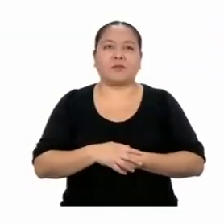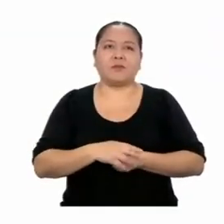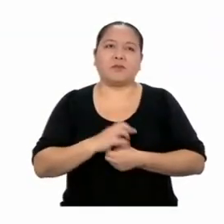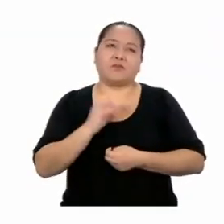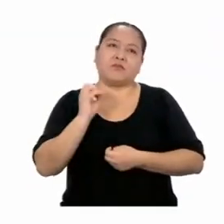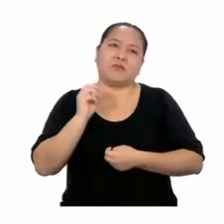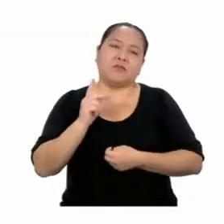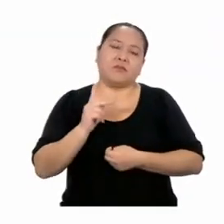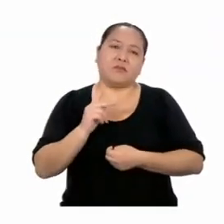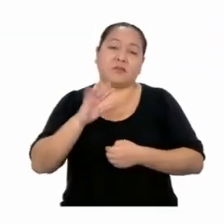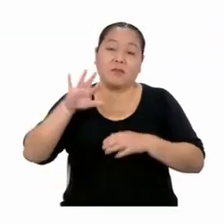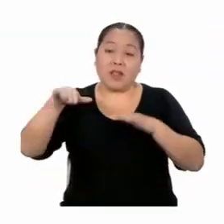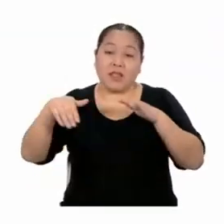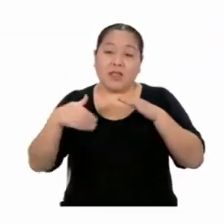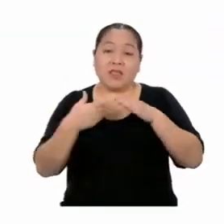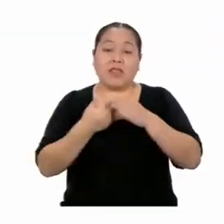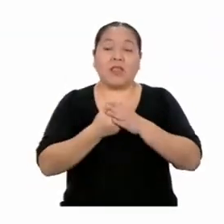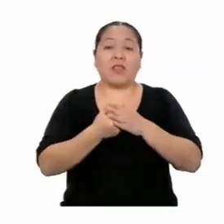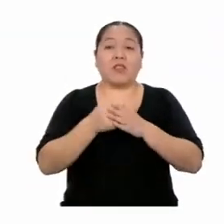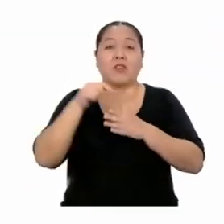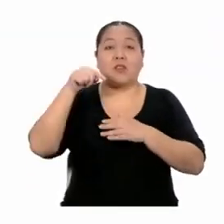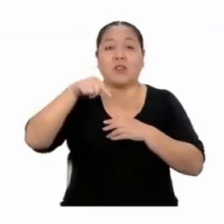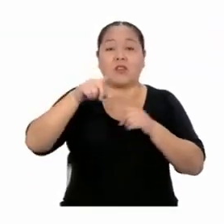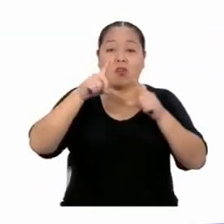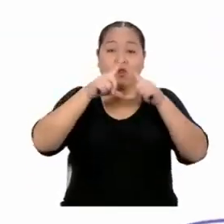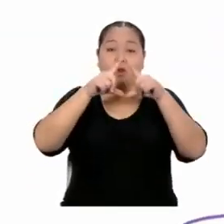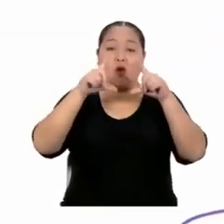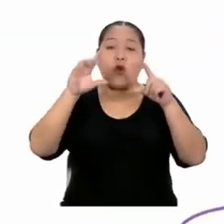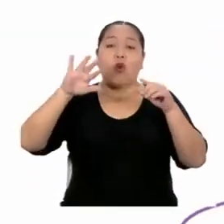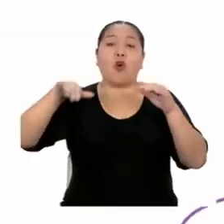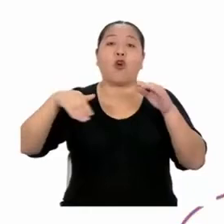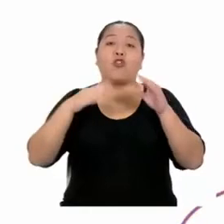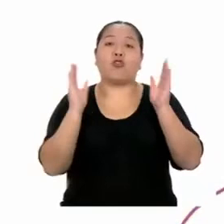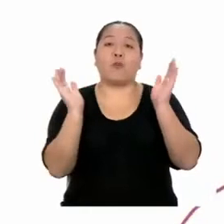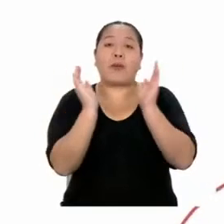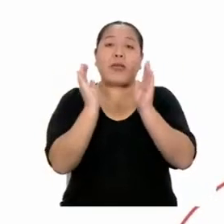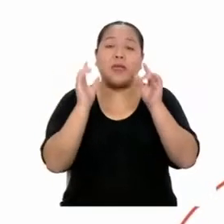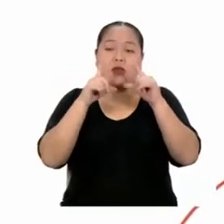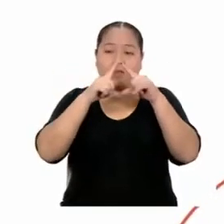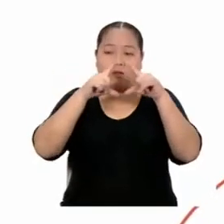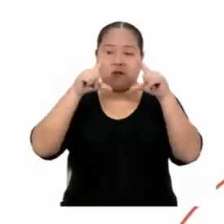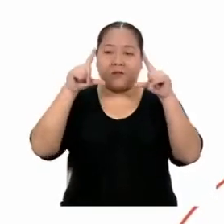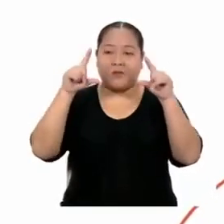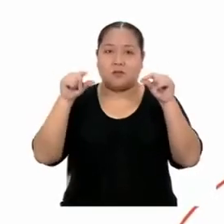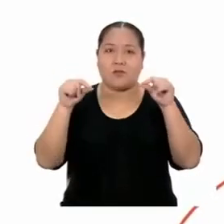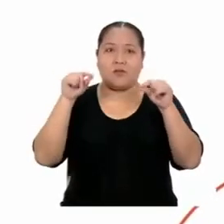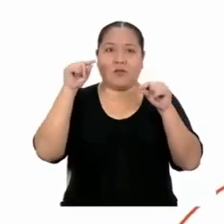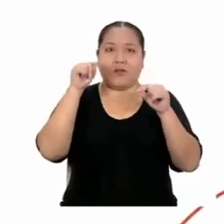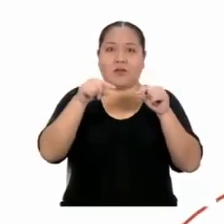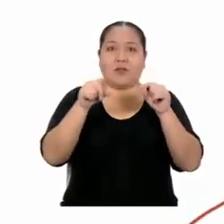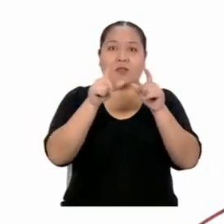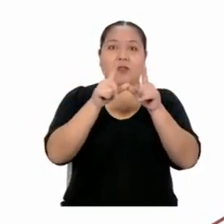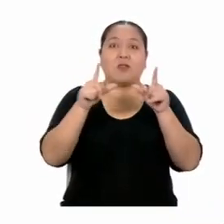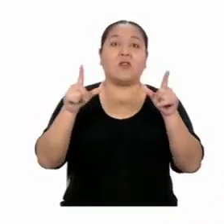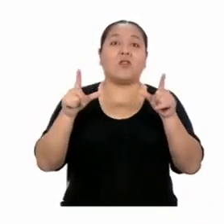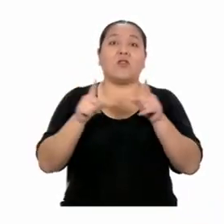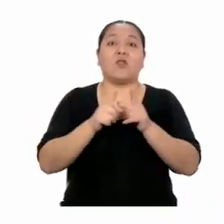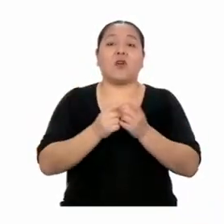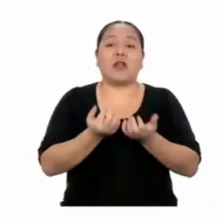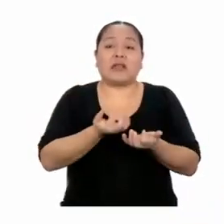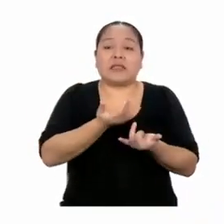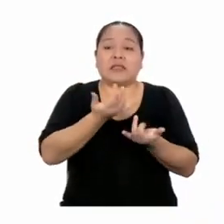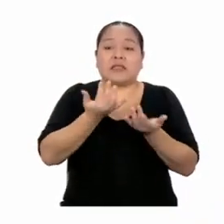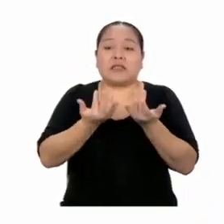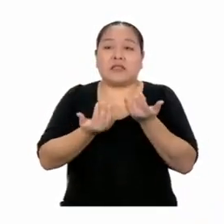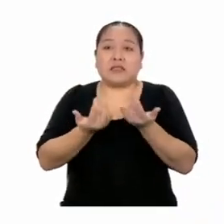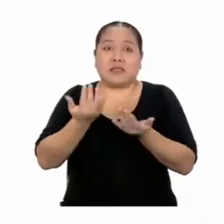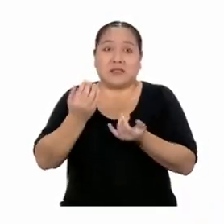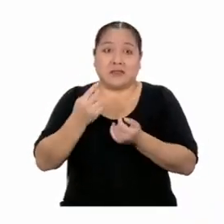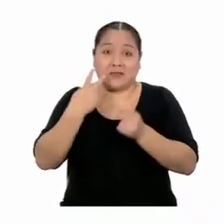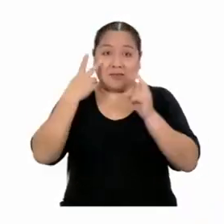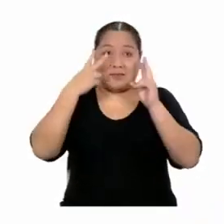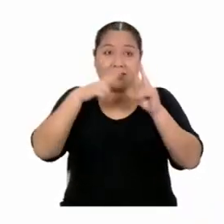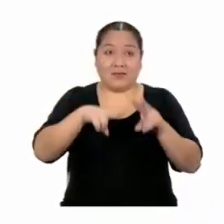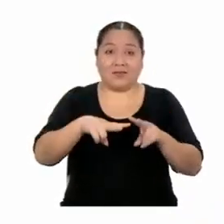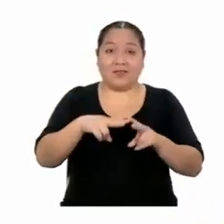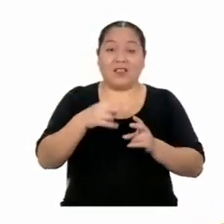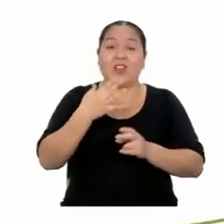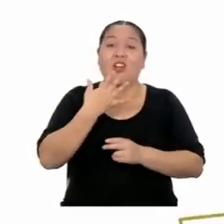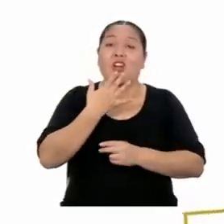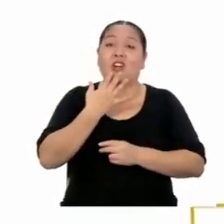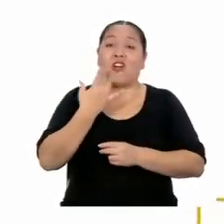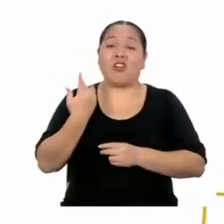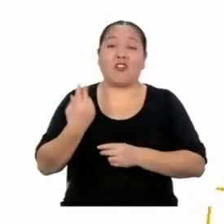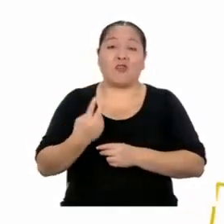Bueno, dentro del terreno hay otro rectángulo más pequeño que corresponde a la zona del jardín. ¿Lo ven? Con color